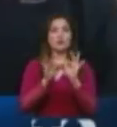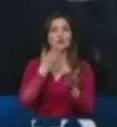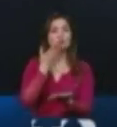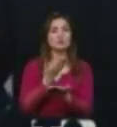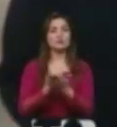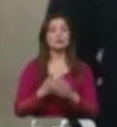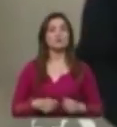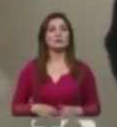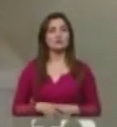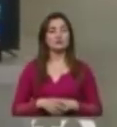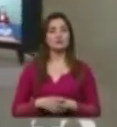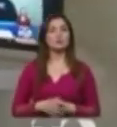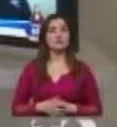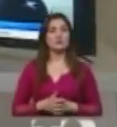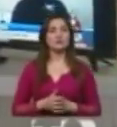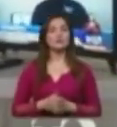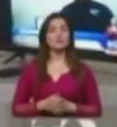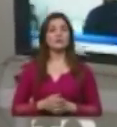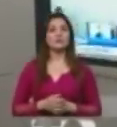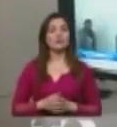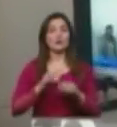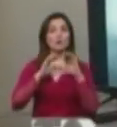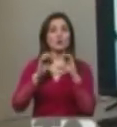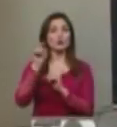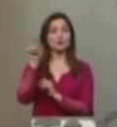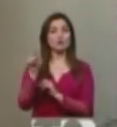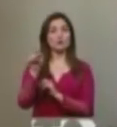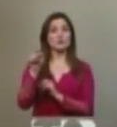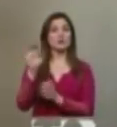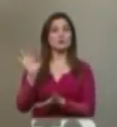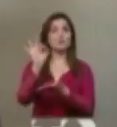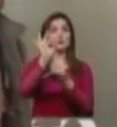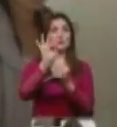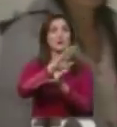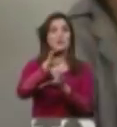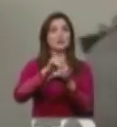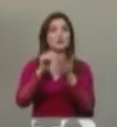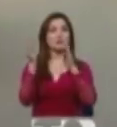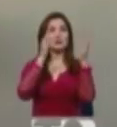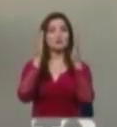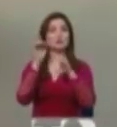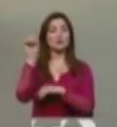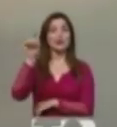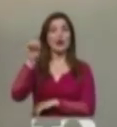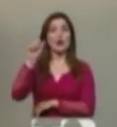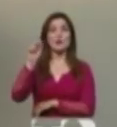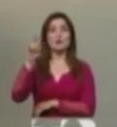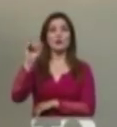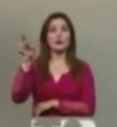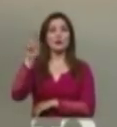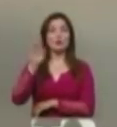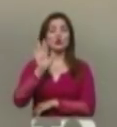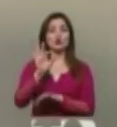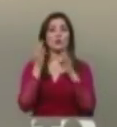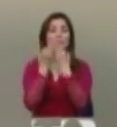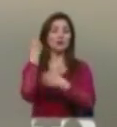César. Ahora vamos a hablar con uno de los voceros de este centro temporal, que es Xavier, que llegó con su familia y 3